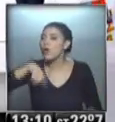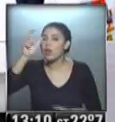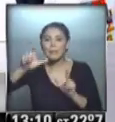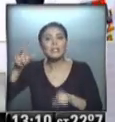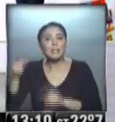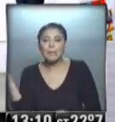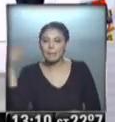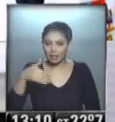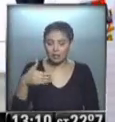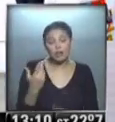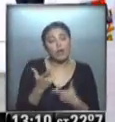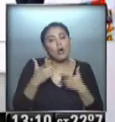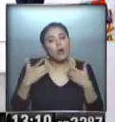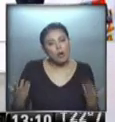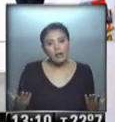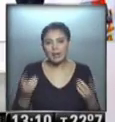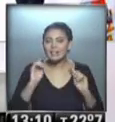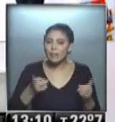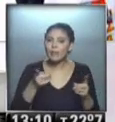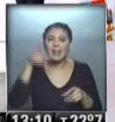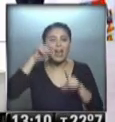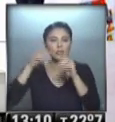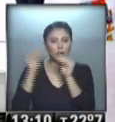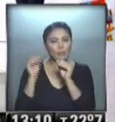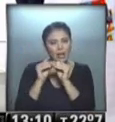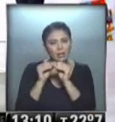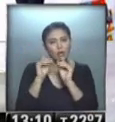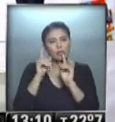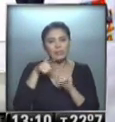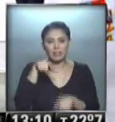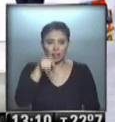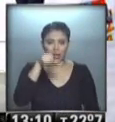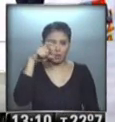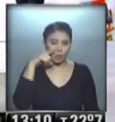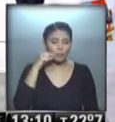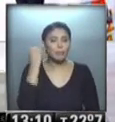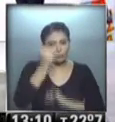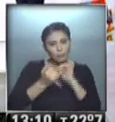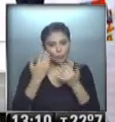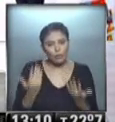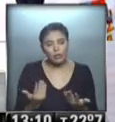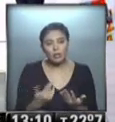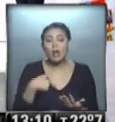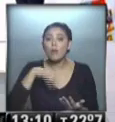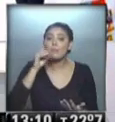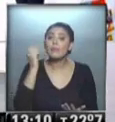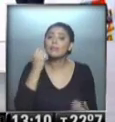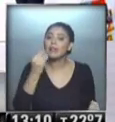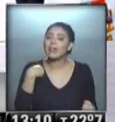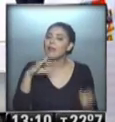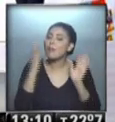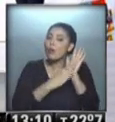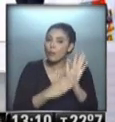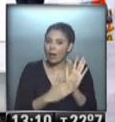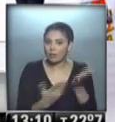personas. Esperemos que también lo hagan compañeros de la prefectura de Binader para aportar algo más. De nuevo, lo más inquietante, ¿no? Lo van a tener que probar.